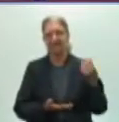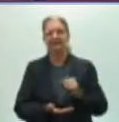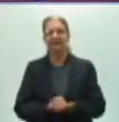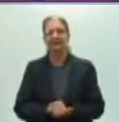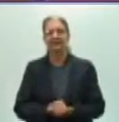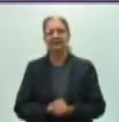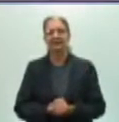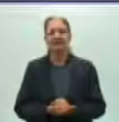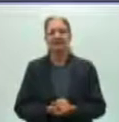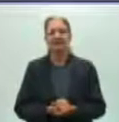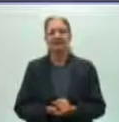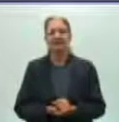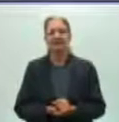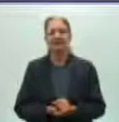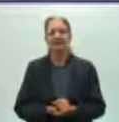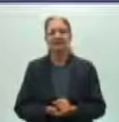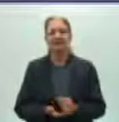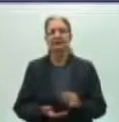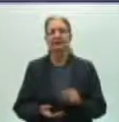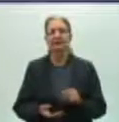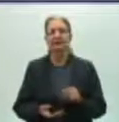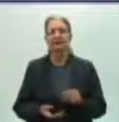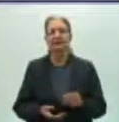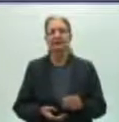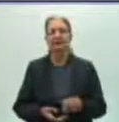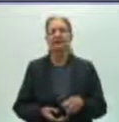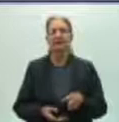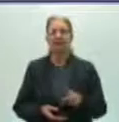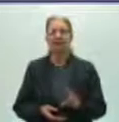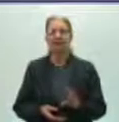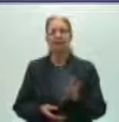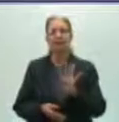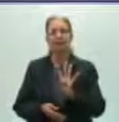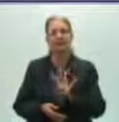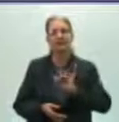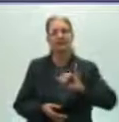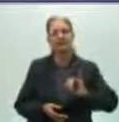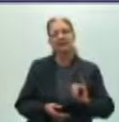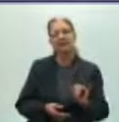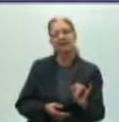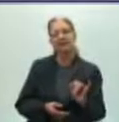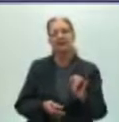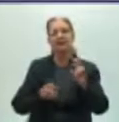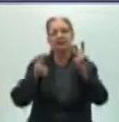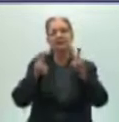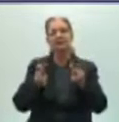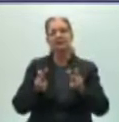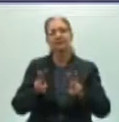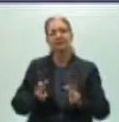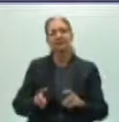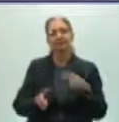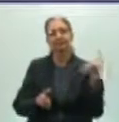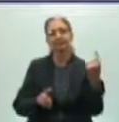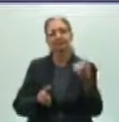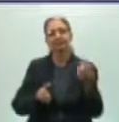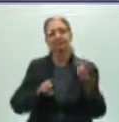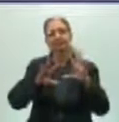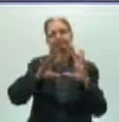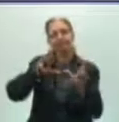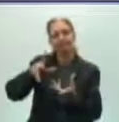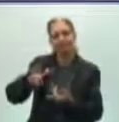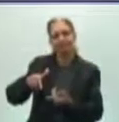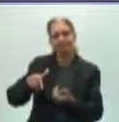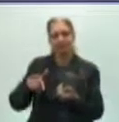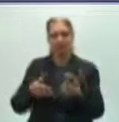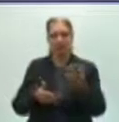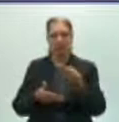nos decía: desde las 46 sección ordinaria de la Asamblea General de las Naciones Unidas, Cuba